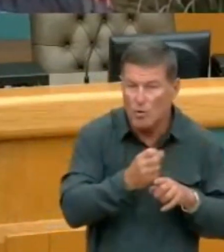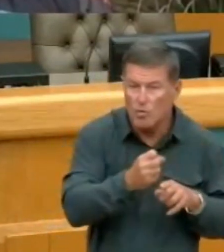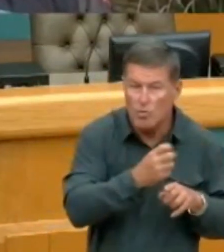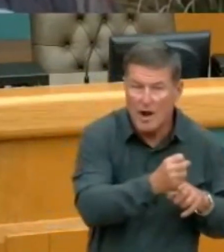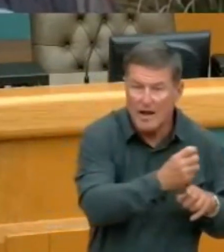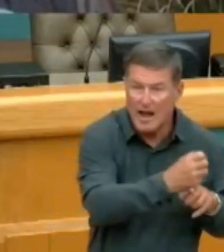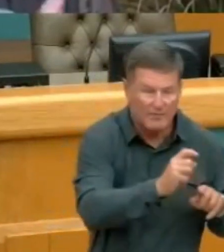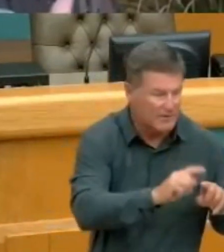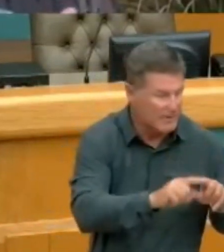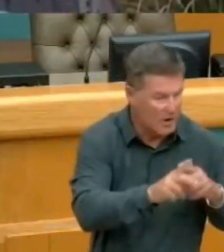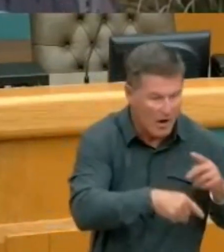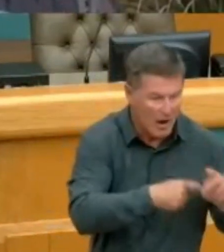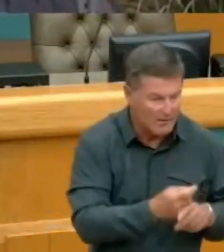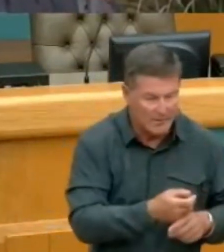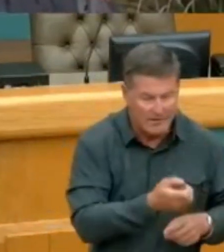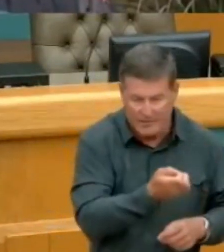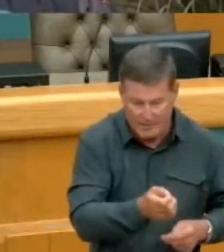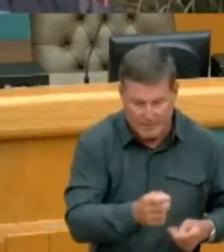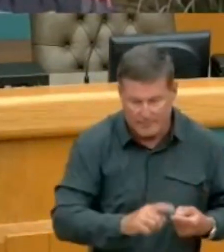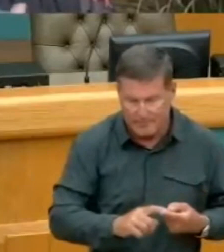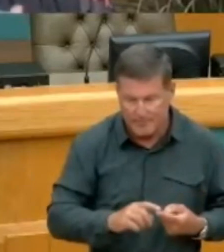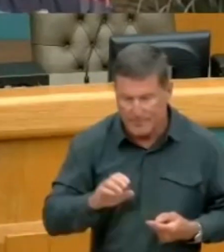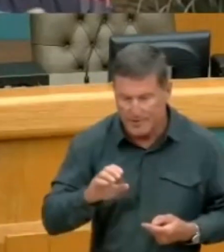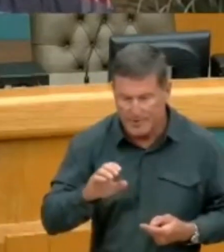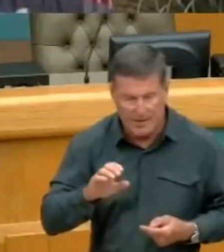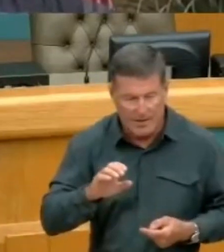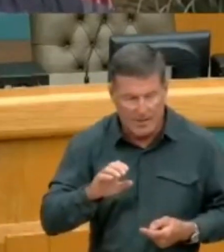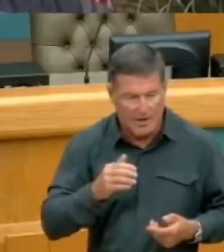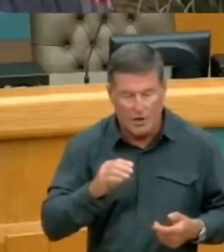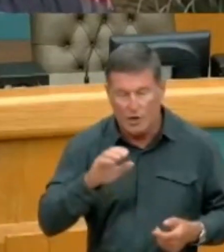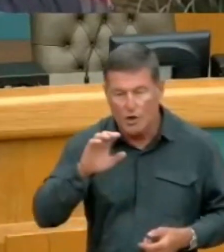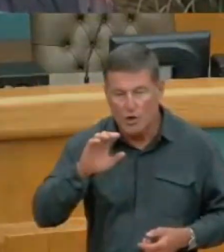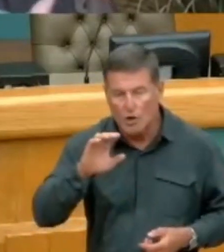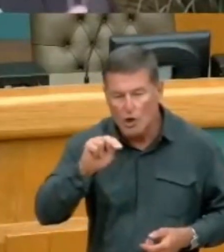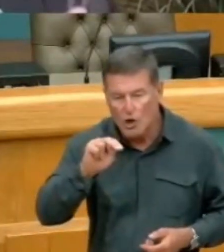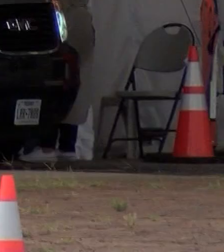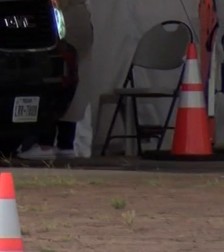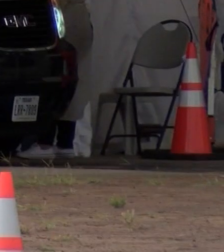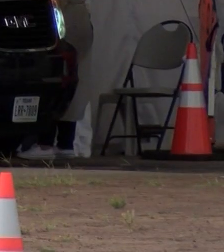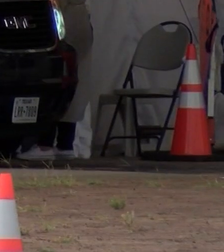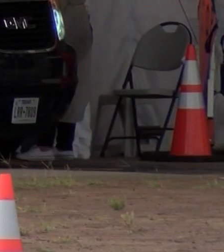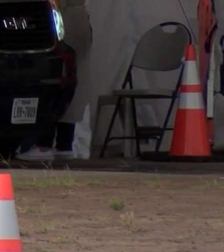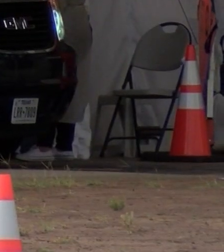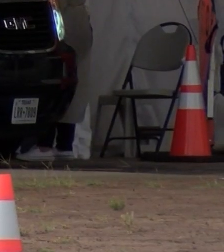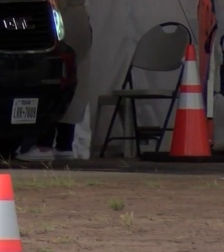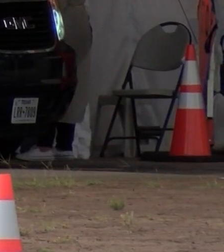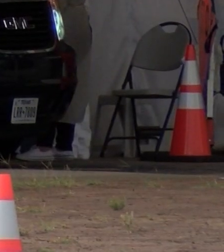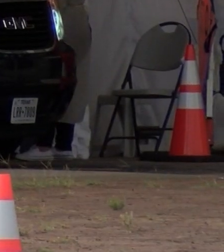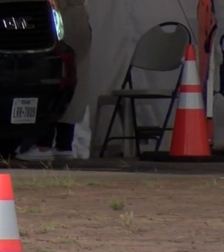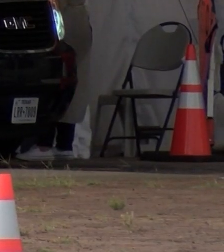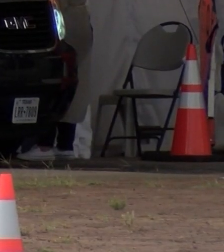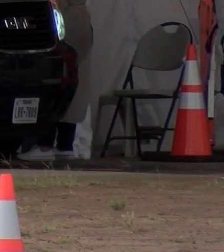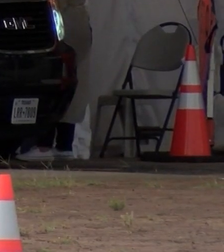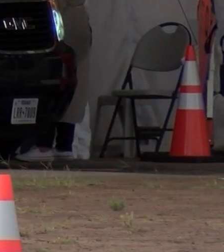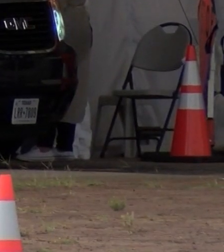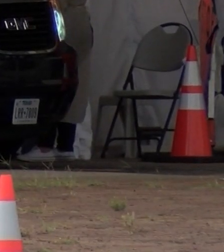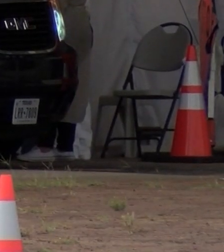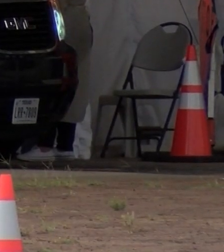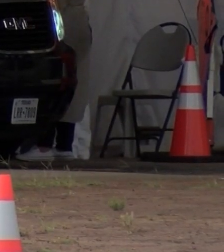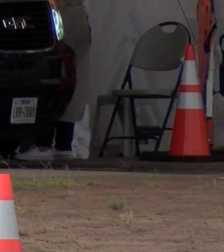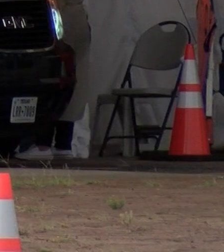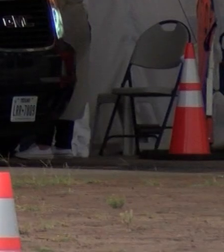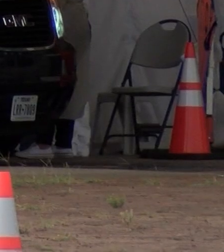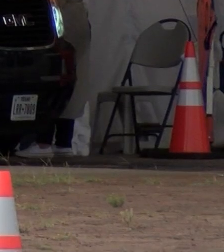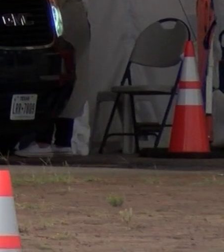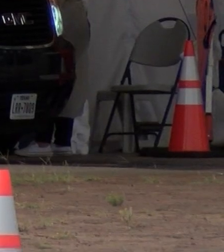suministros necesarios como el ácido nucleico que nos dice cuando alguien es positivo o negativo canales por su parte le recuerda a la ciudadanía que la